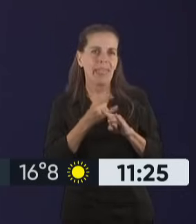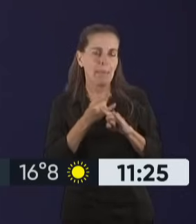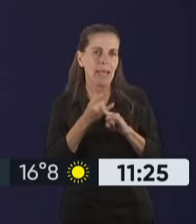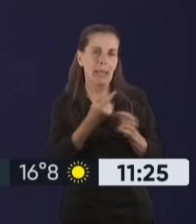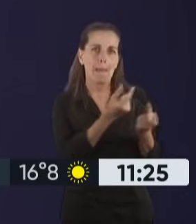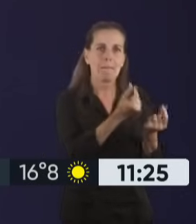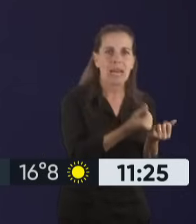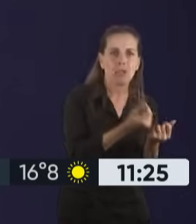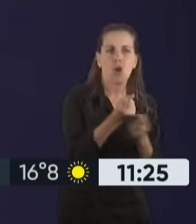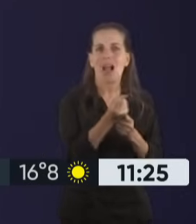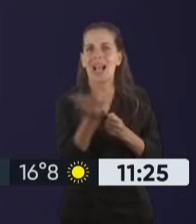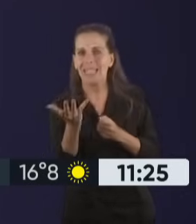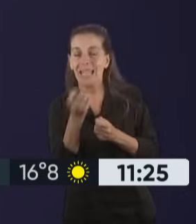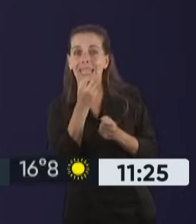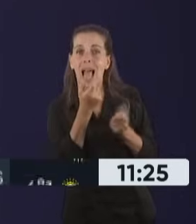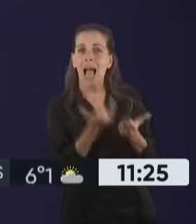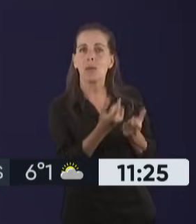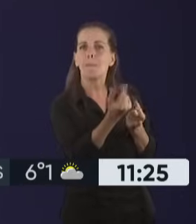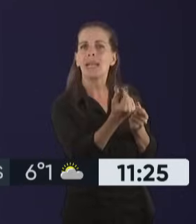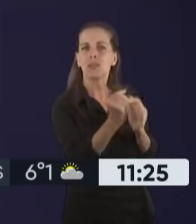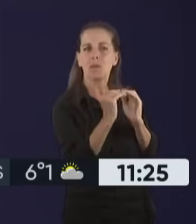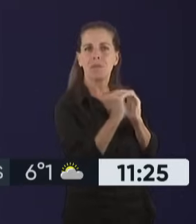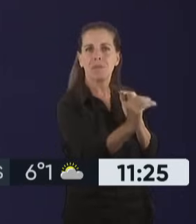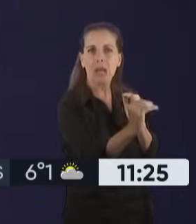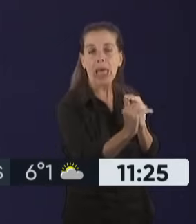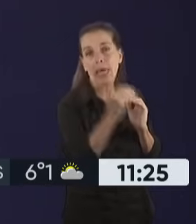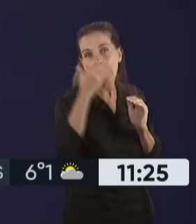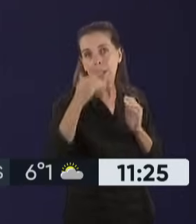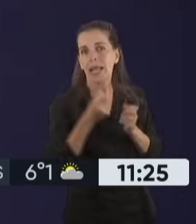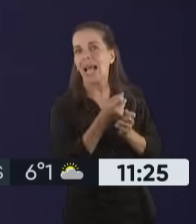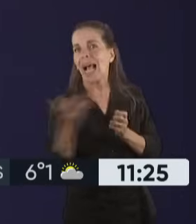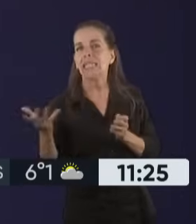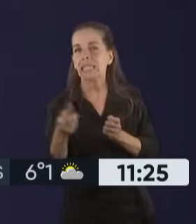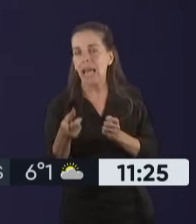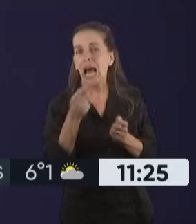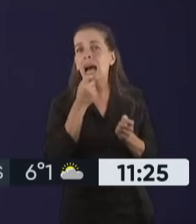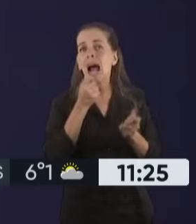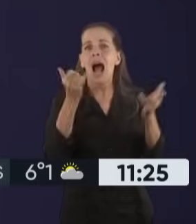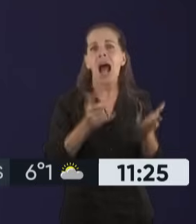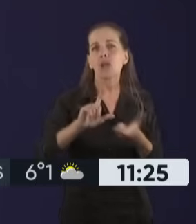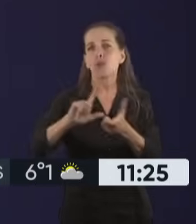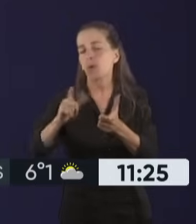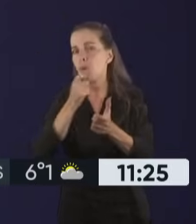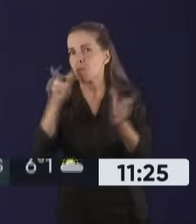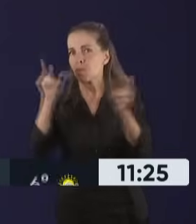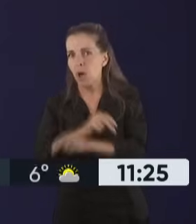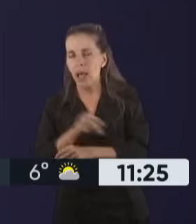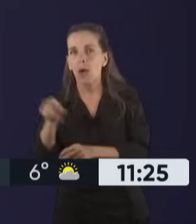cantidad. Entonces, si vos fijás el precio y vas a ajustar por cantidad, que puede ser por escasez o por calidad de servicio.